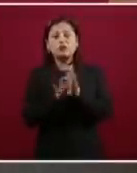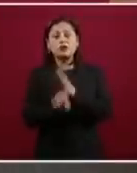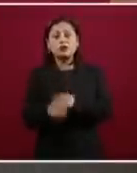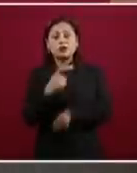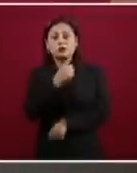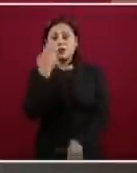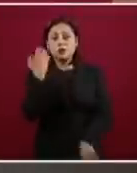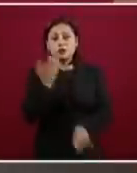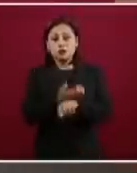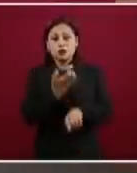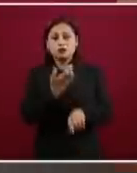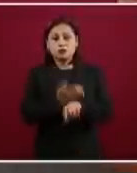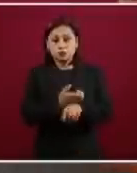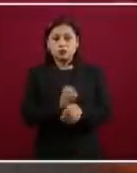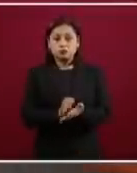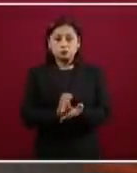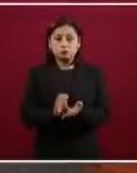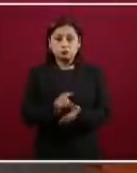subsidian a los productores,